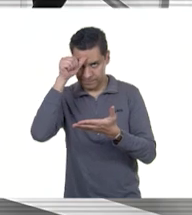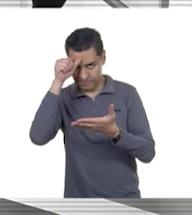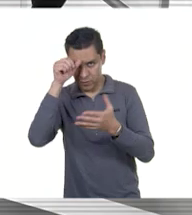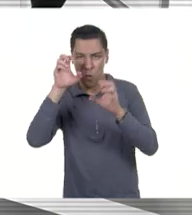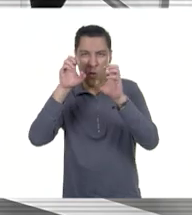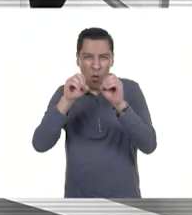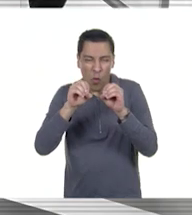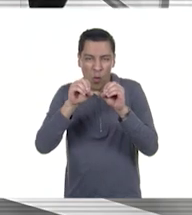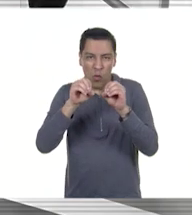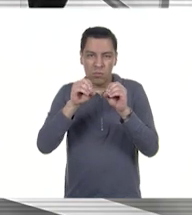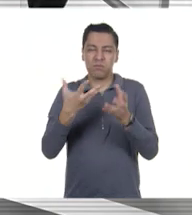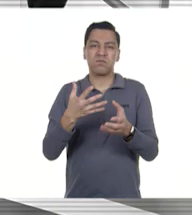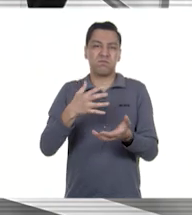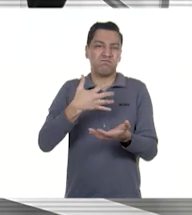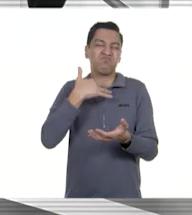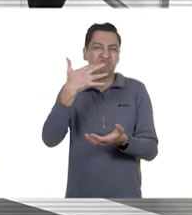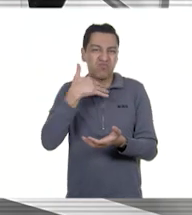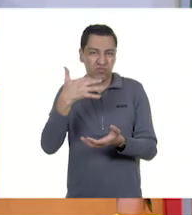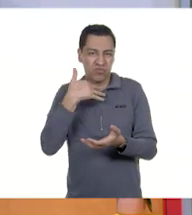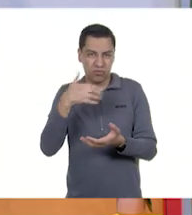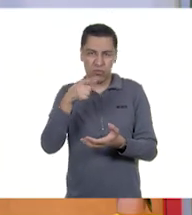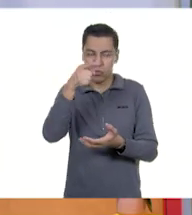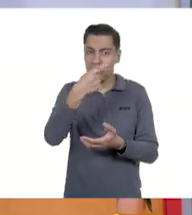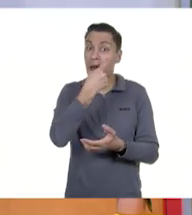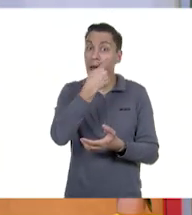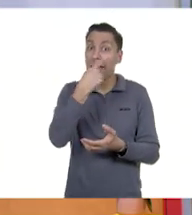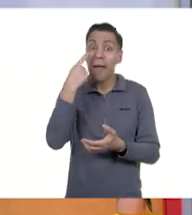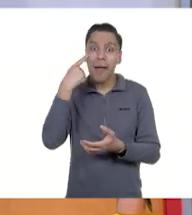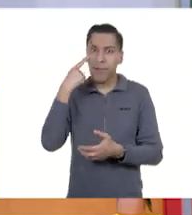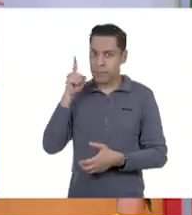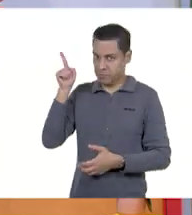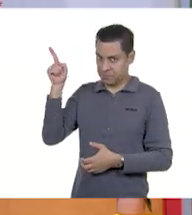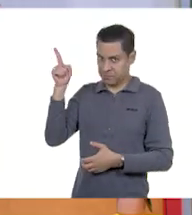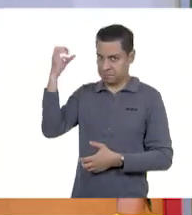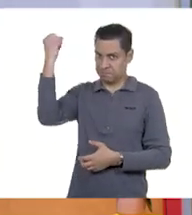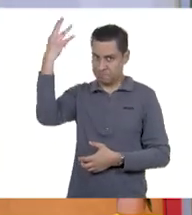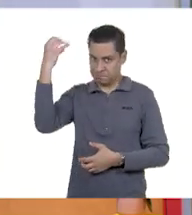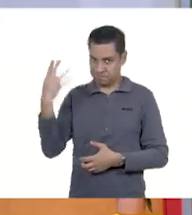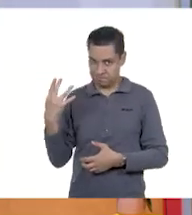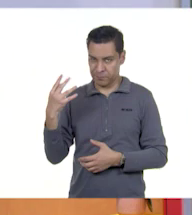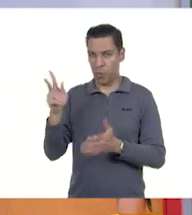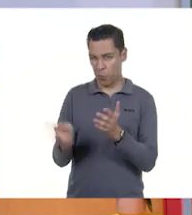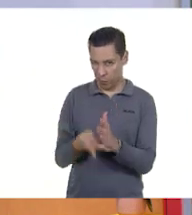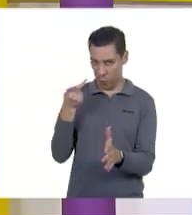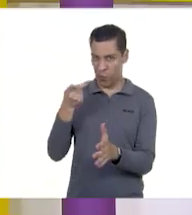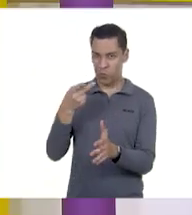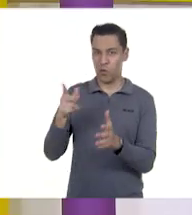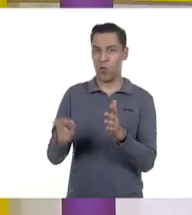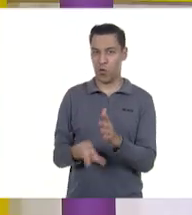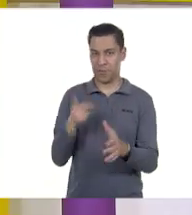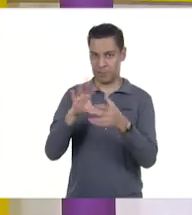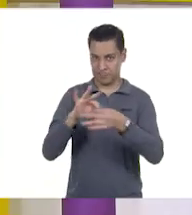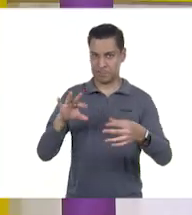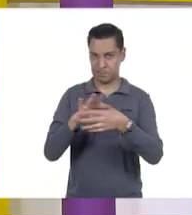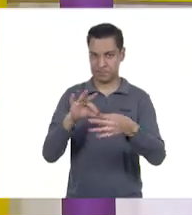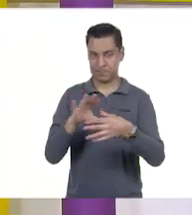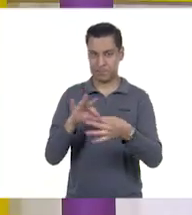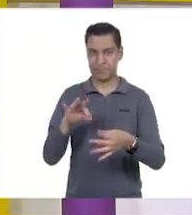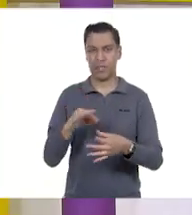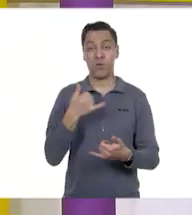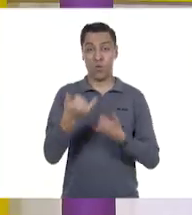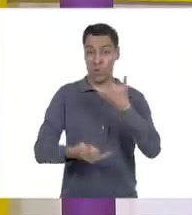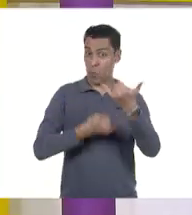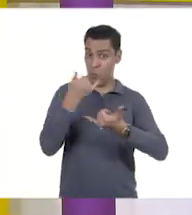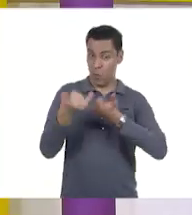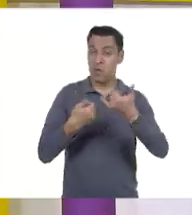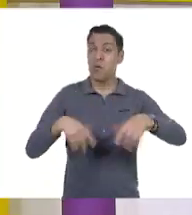Puede ser que sí. Y como el día de hoy ya las repasamos, no creo que haya ningún problema. Me encanta el juego. Ya sé